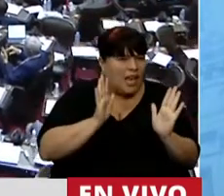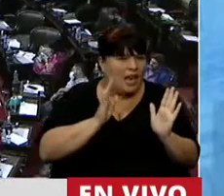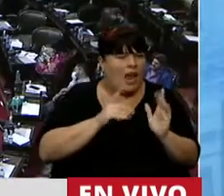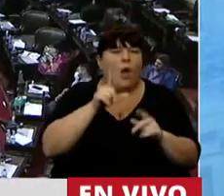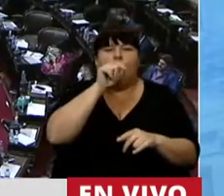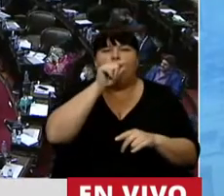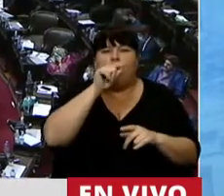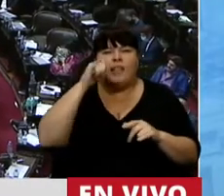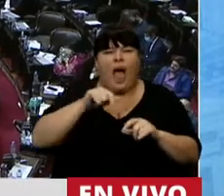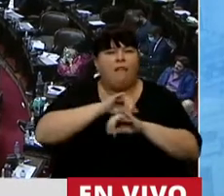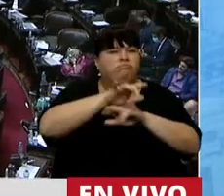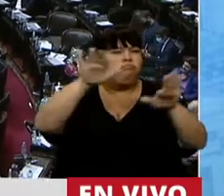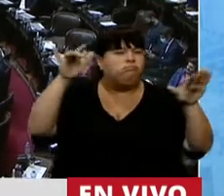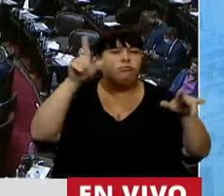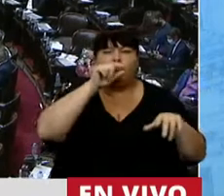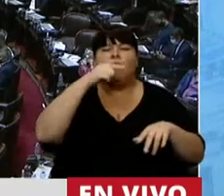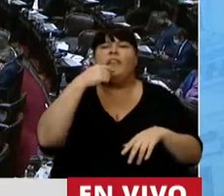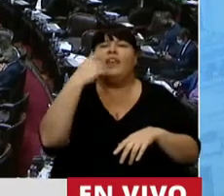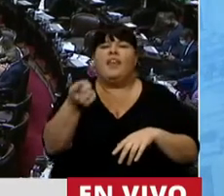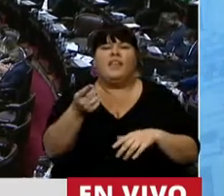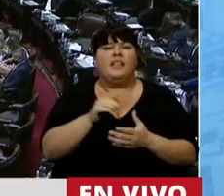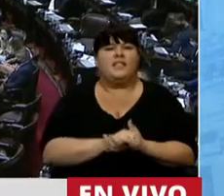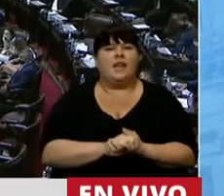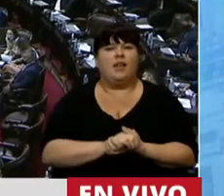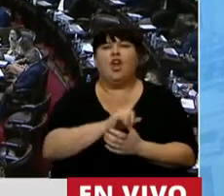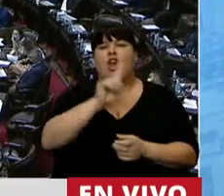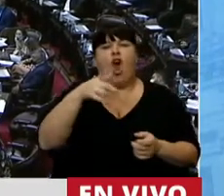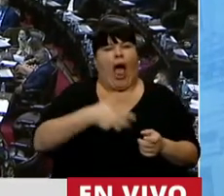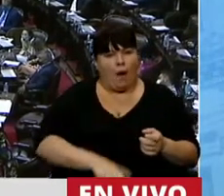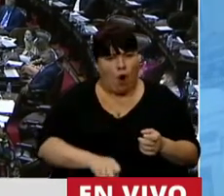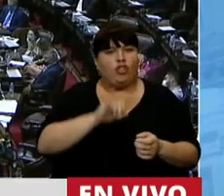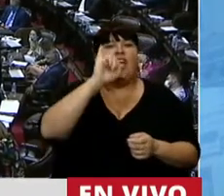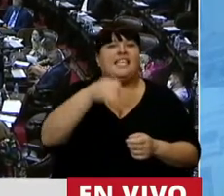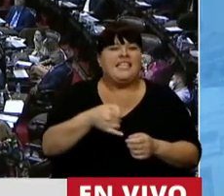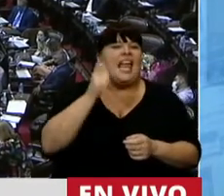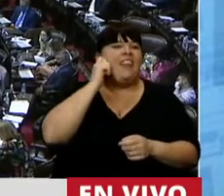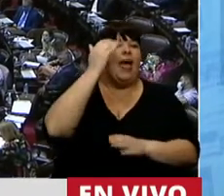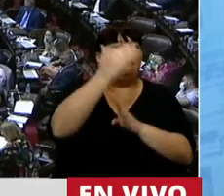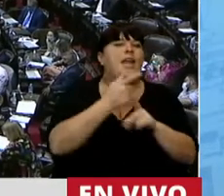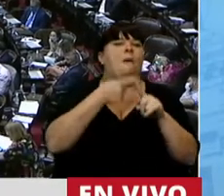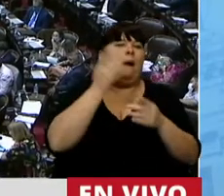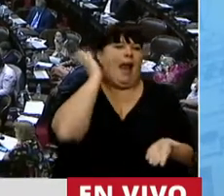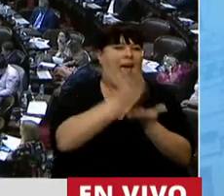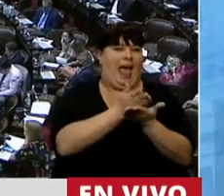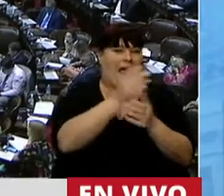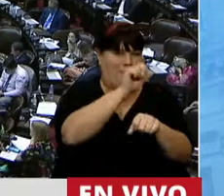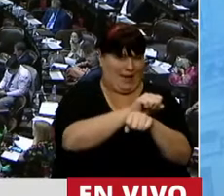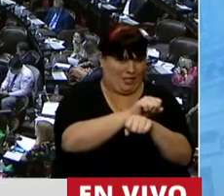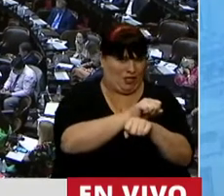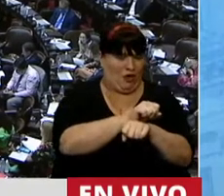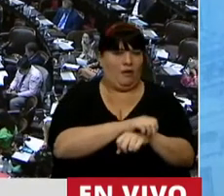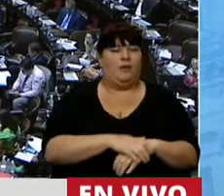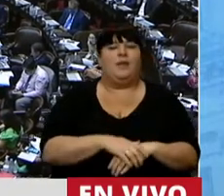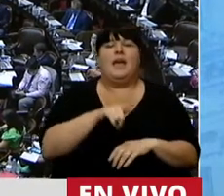algún tuit dando vueltas por ahí que dice no al aborto, sí a la baja de edad de imputabilidad, es